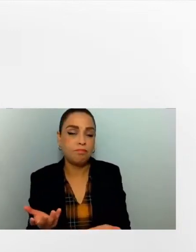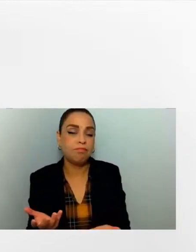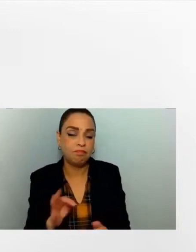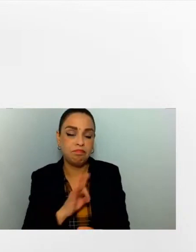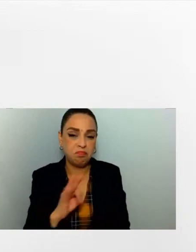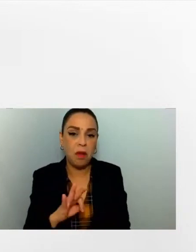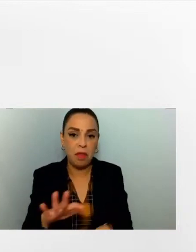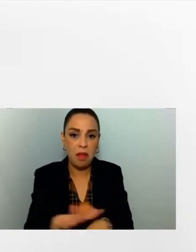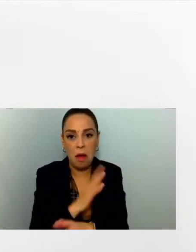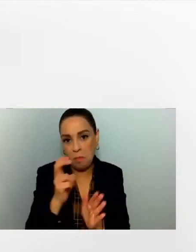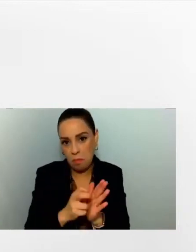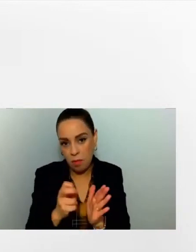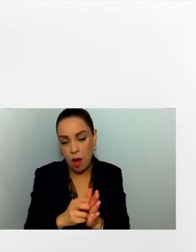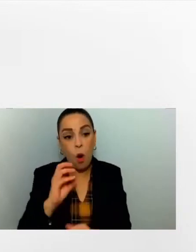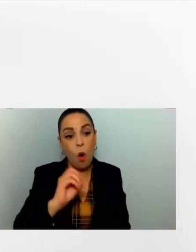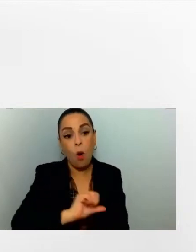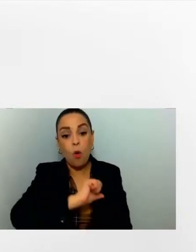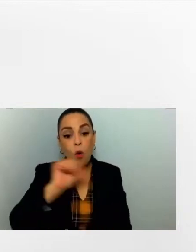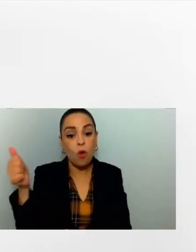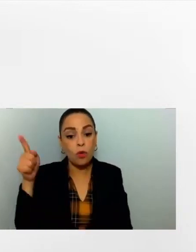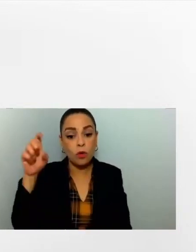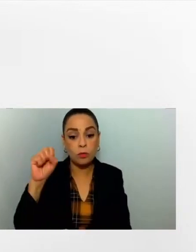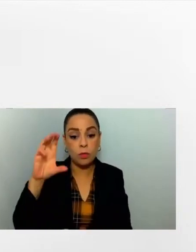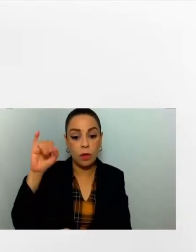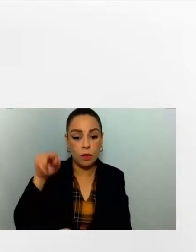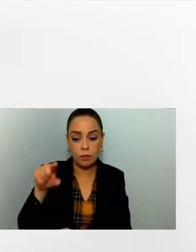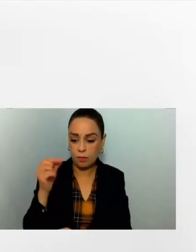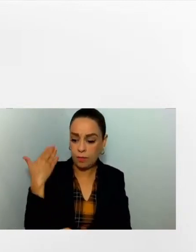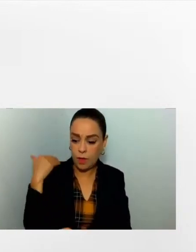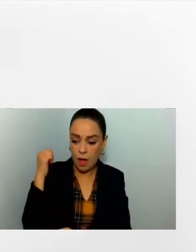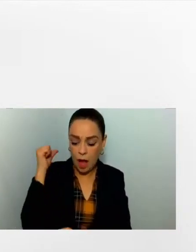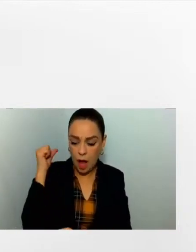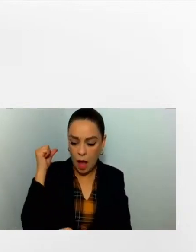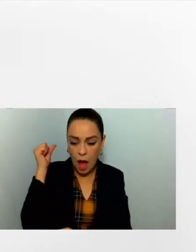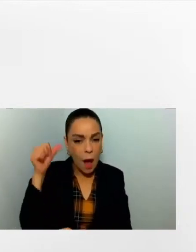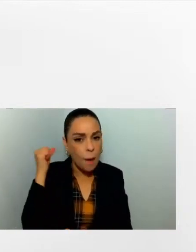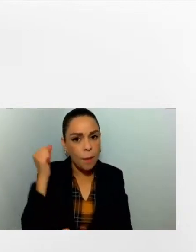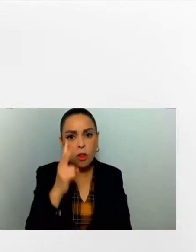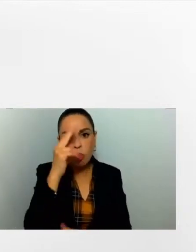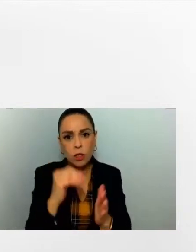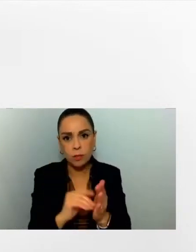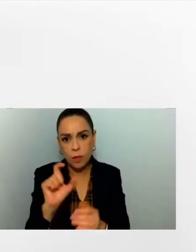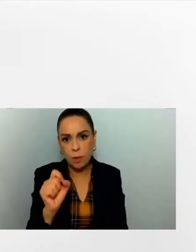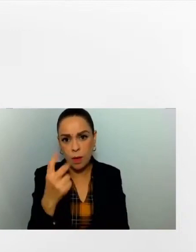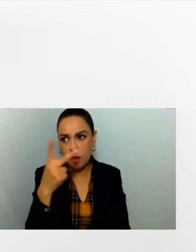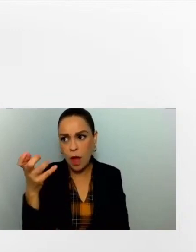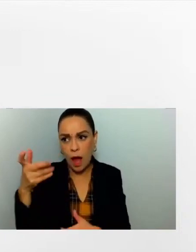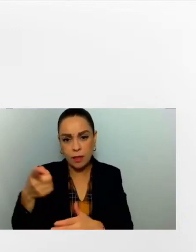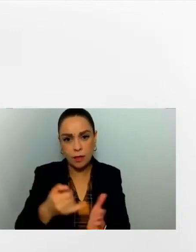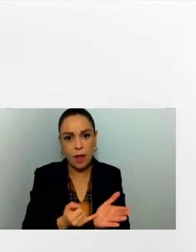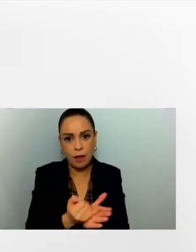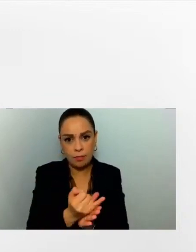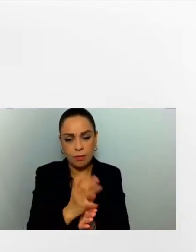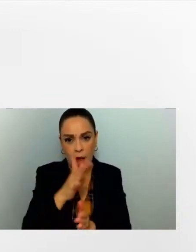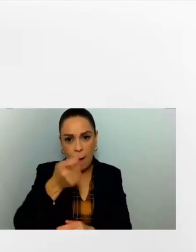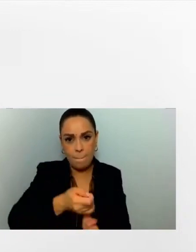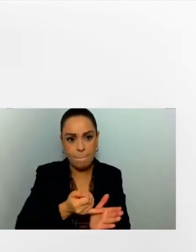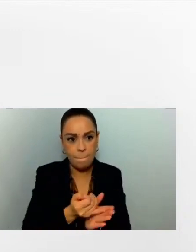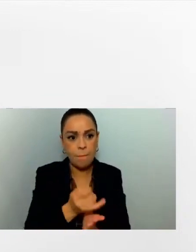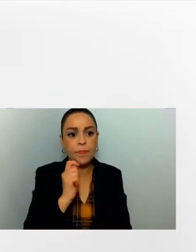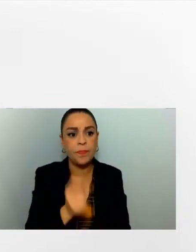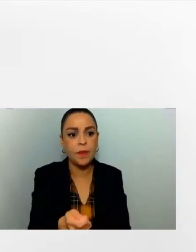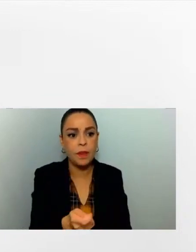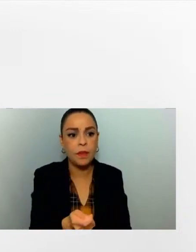que resolvió recientemente en abril del 2022, en el que declara la constitucionalidad